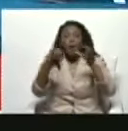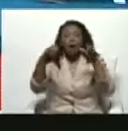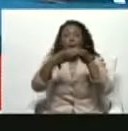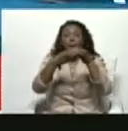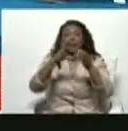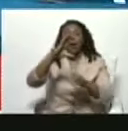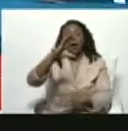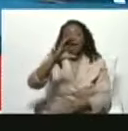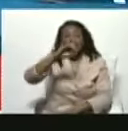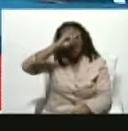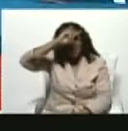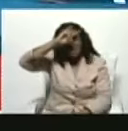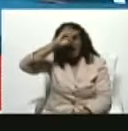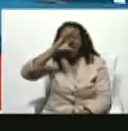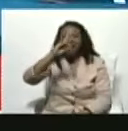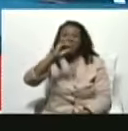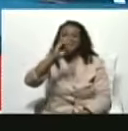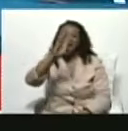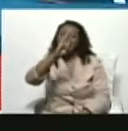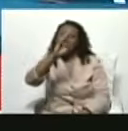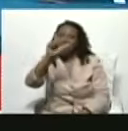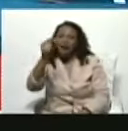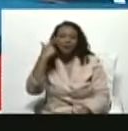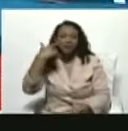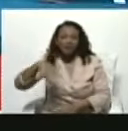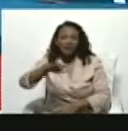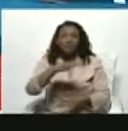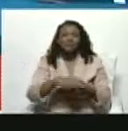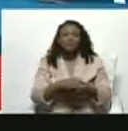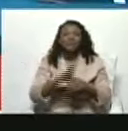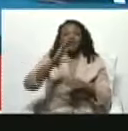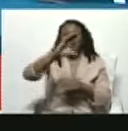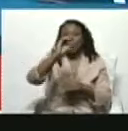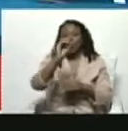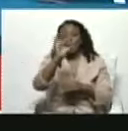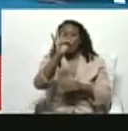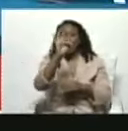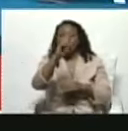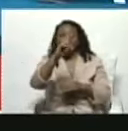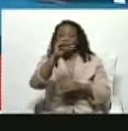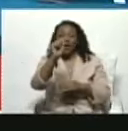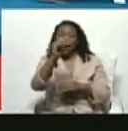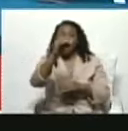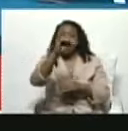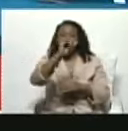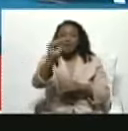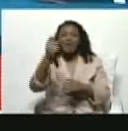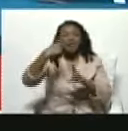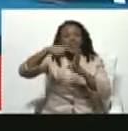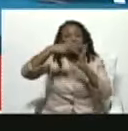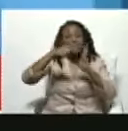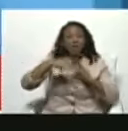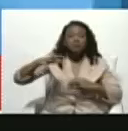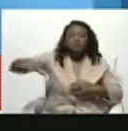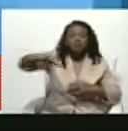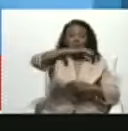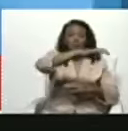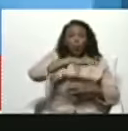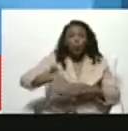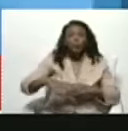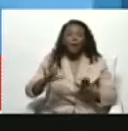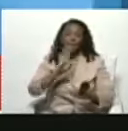la Diablada, como le dicen ustedes acá en el argot de esta cultura, de esta manifestación cultural, que además